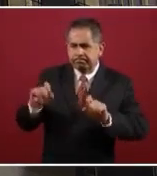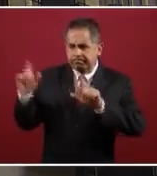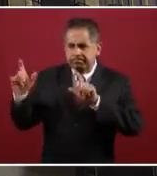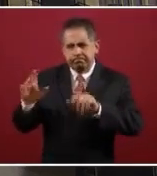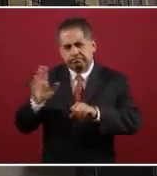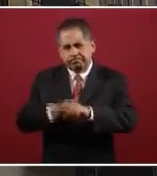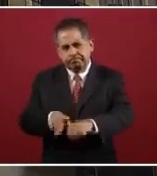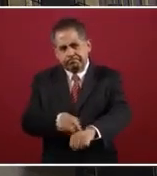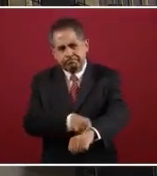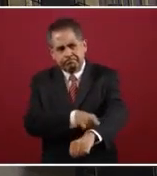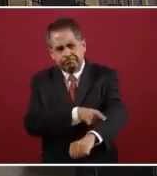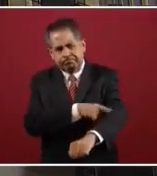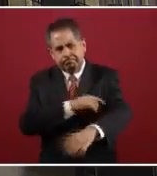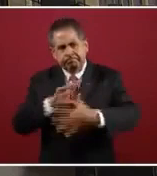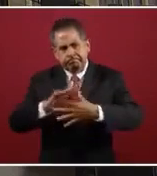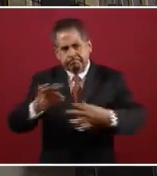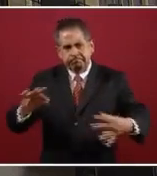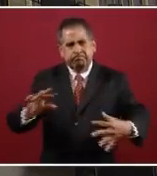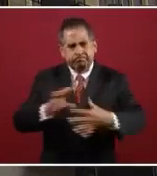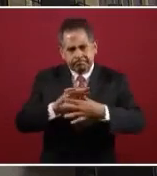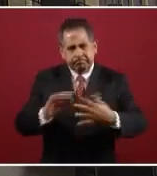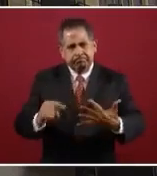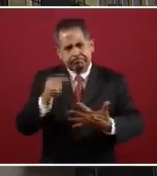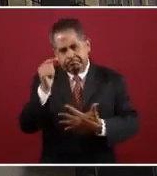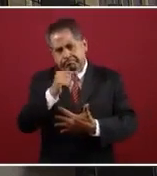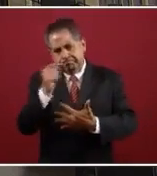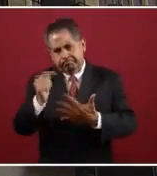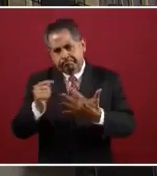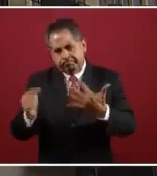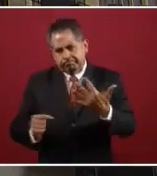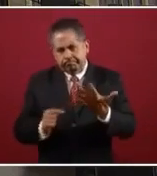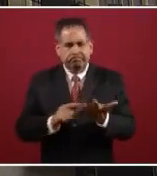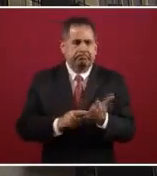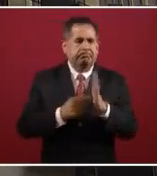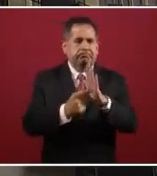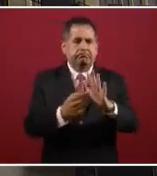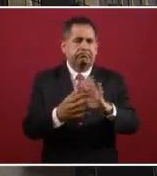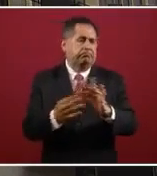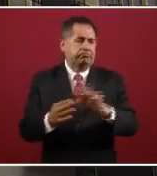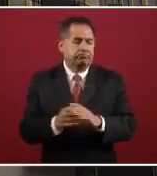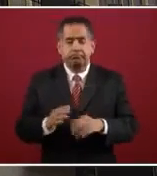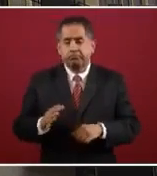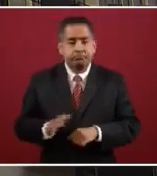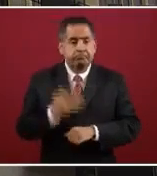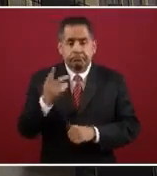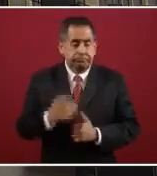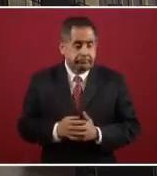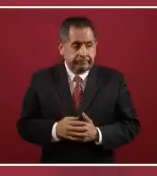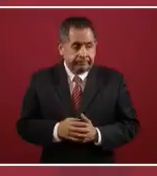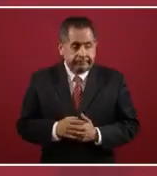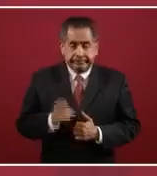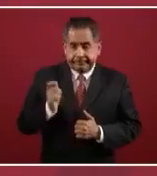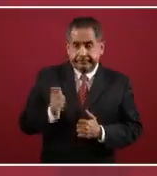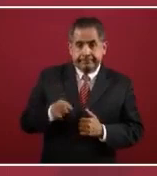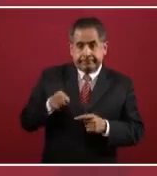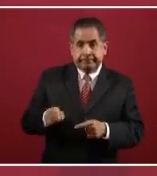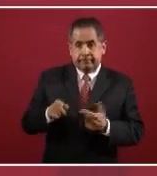amplio, extenso, en cuanto a su exposición, porque es